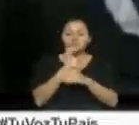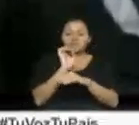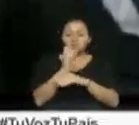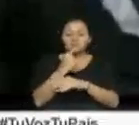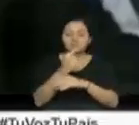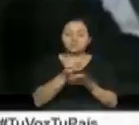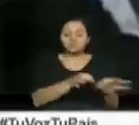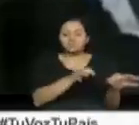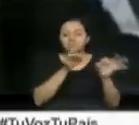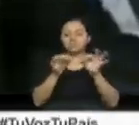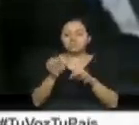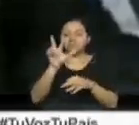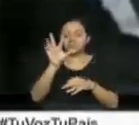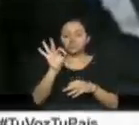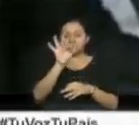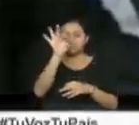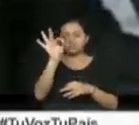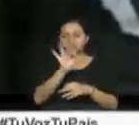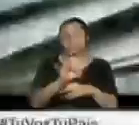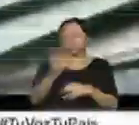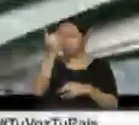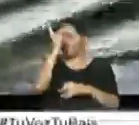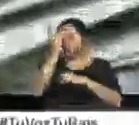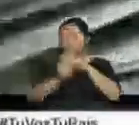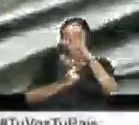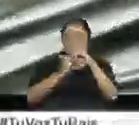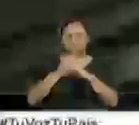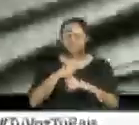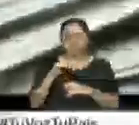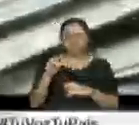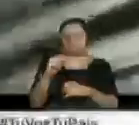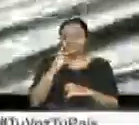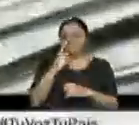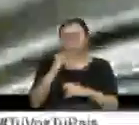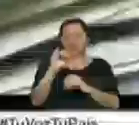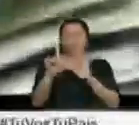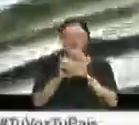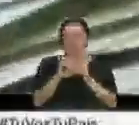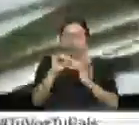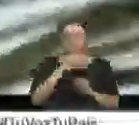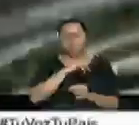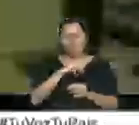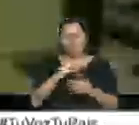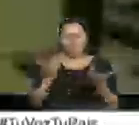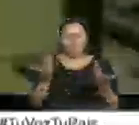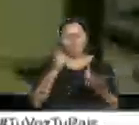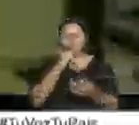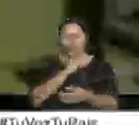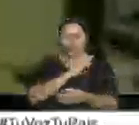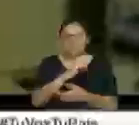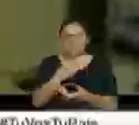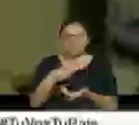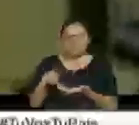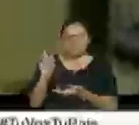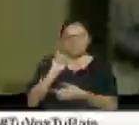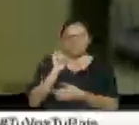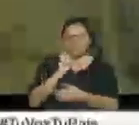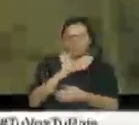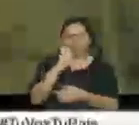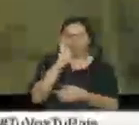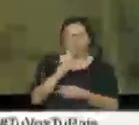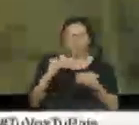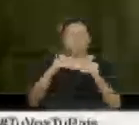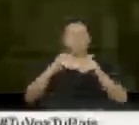la moratoria del 39% de su deuda externa pública por ser ilegal e inmoral. Asimismo, se revisan